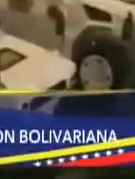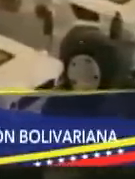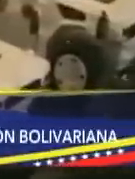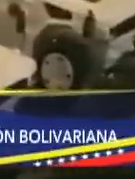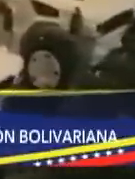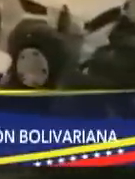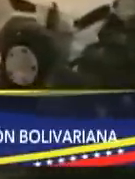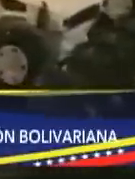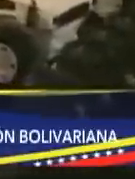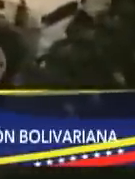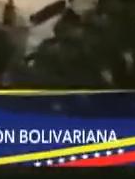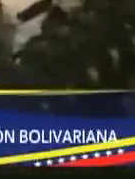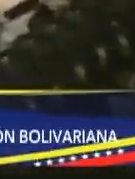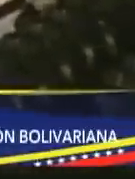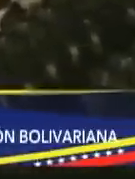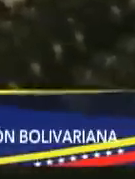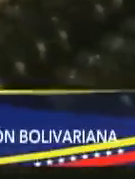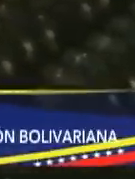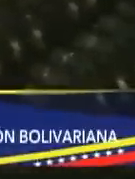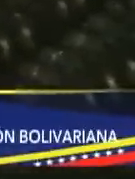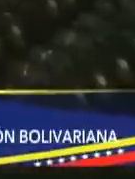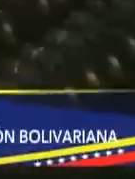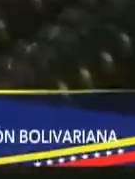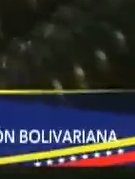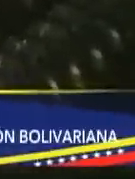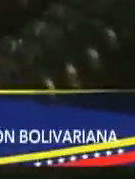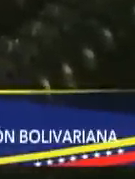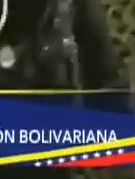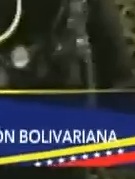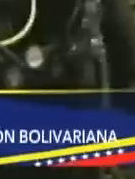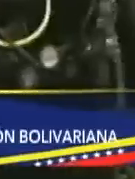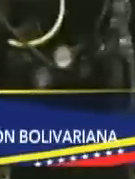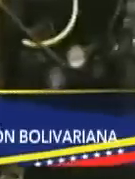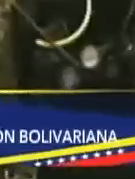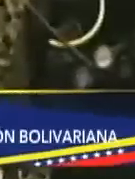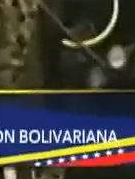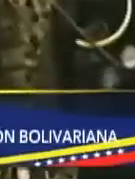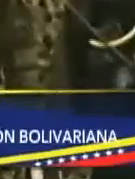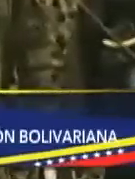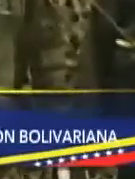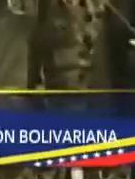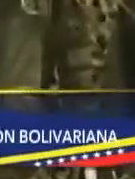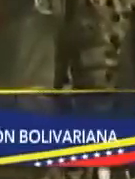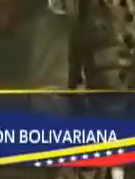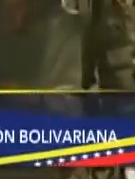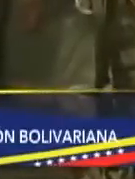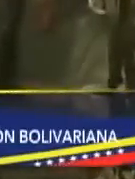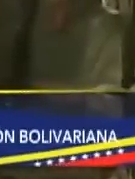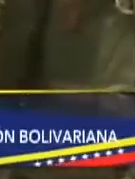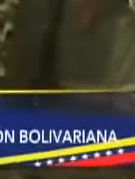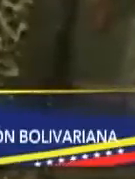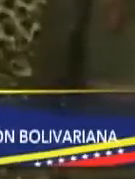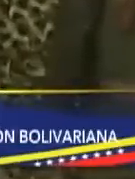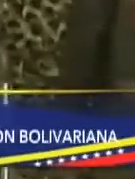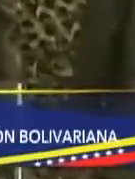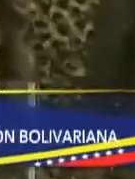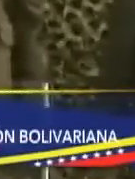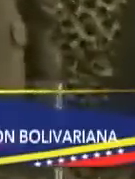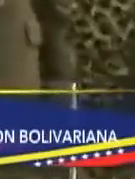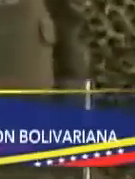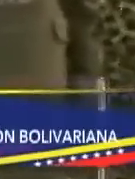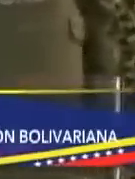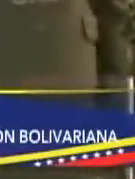ruptura de esta nueva Venezuela, una Venezuela encaminada hacia un camino completamente democrático, donde los venezolanos